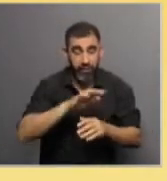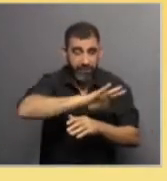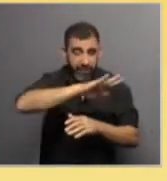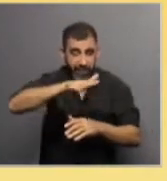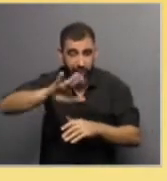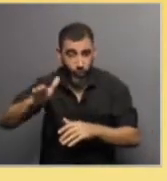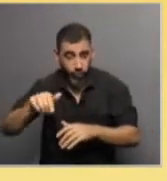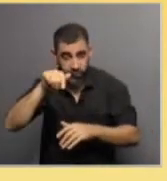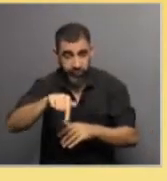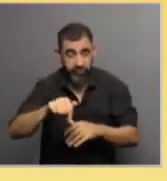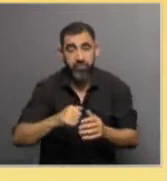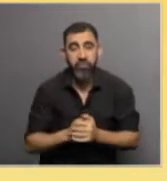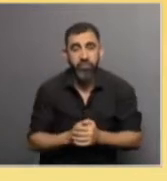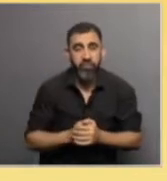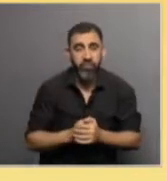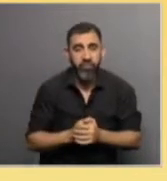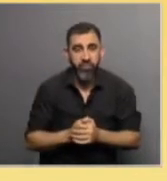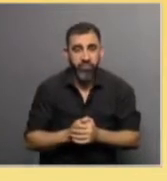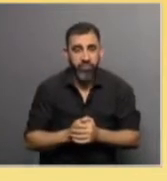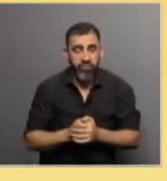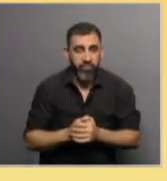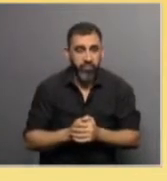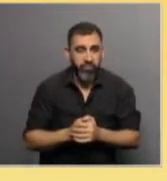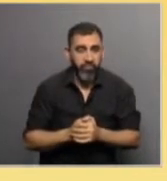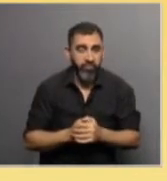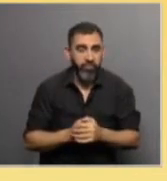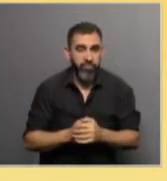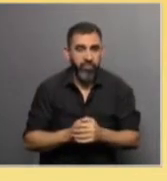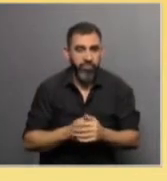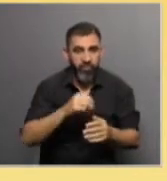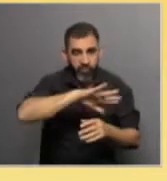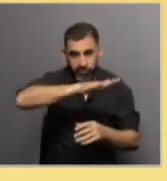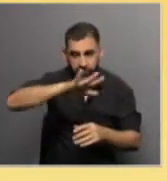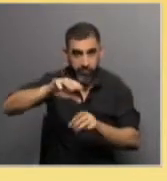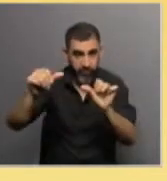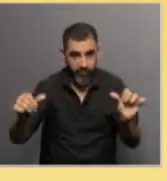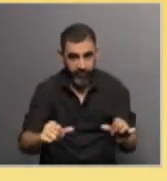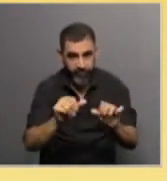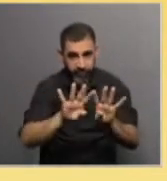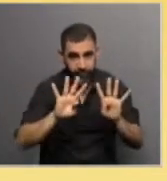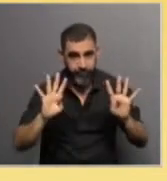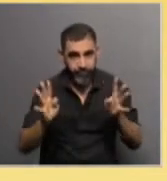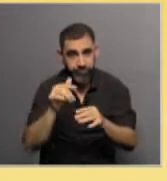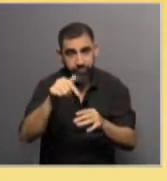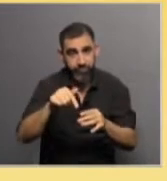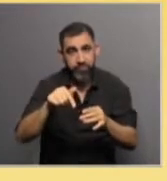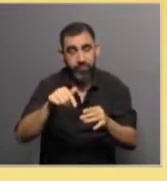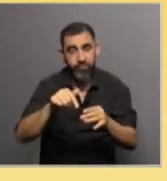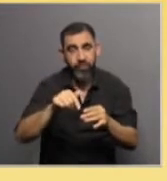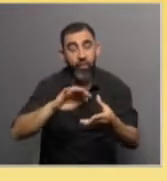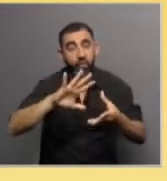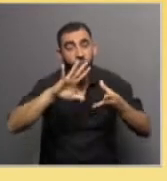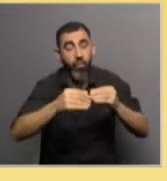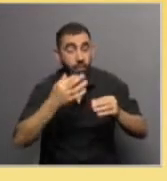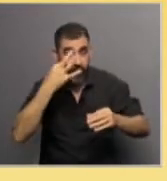cerritos que forman columnas, se les llama disyunción columnar. Este tipo